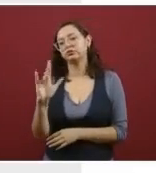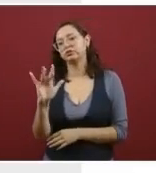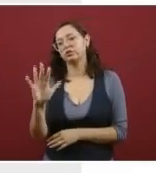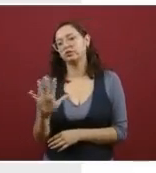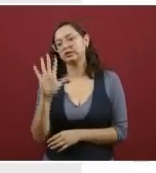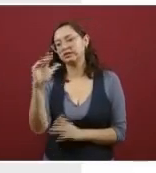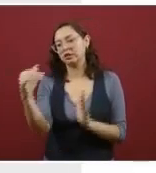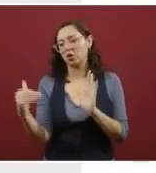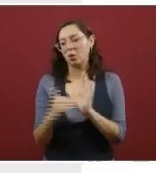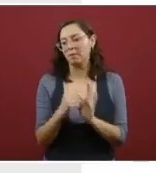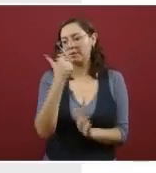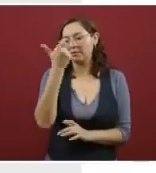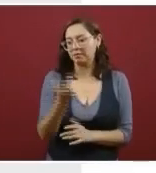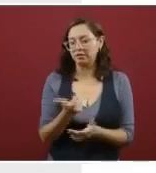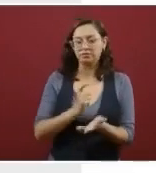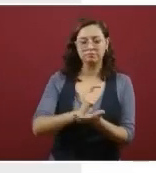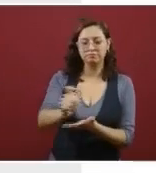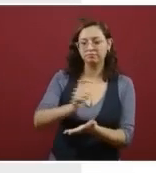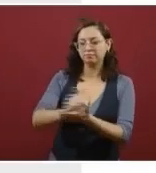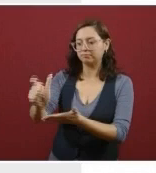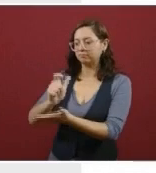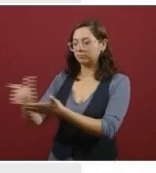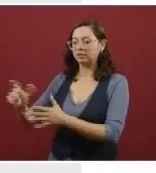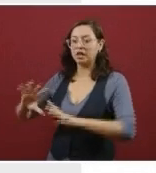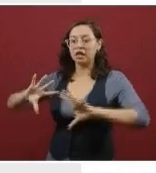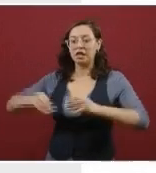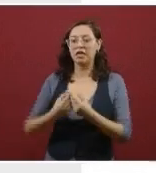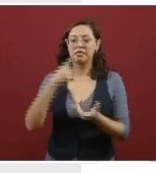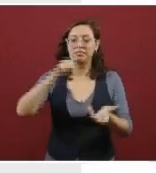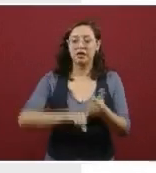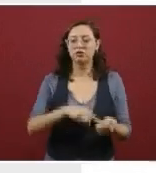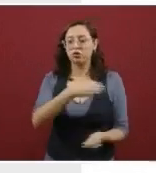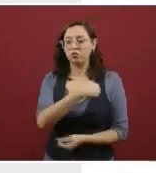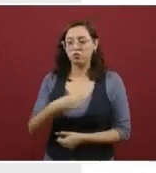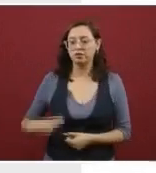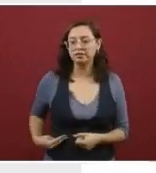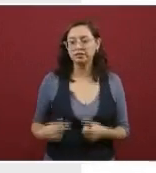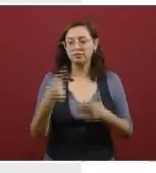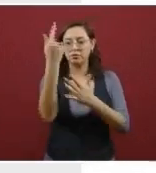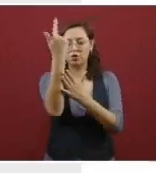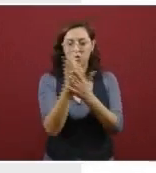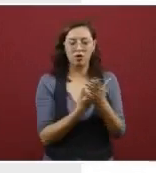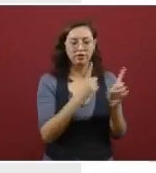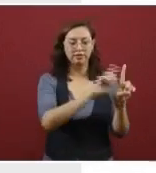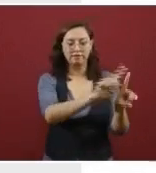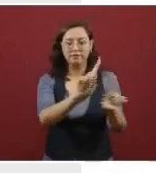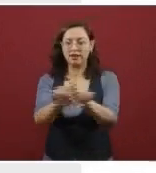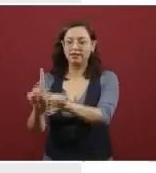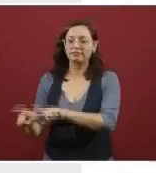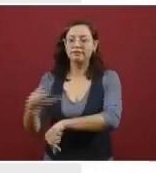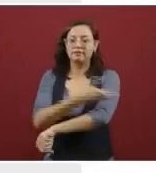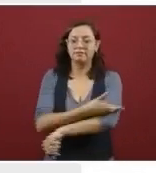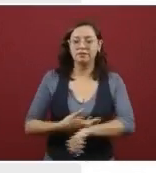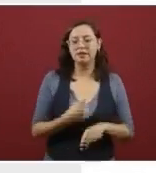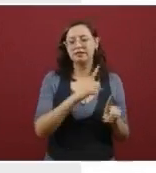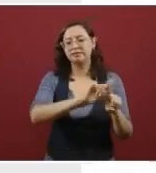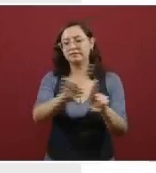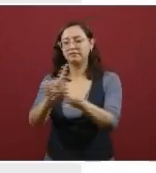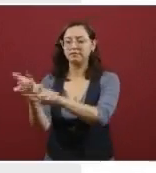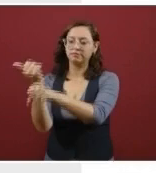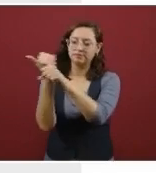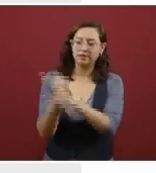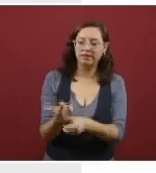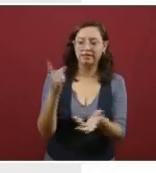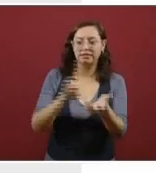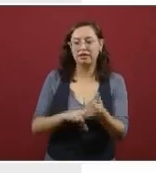2,355,000 pesos. Ahí están los municipios implicados, ya que las diferentes familias y las diferentes víctimas formaban parte de esos